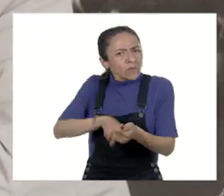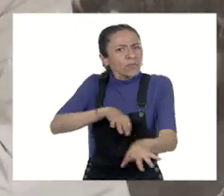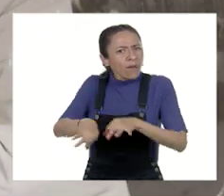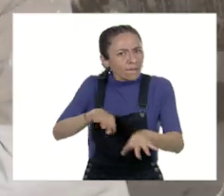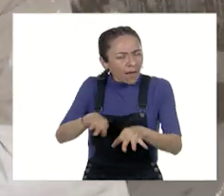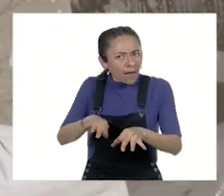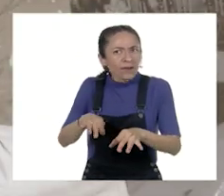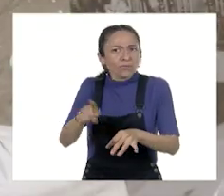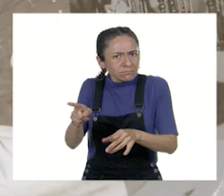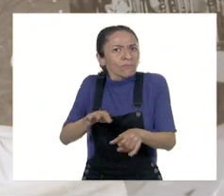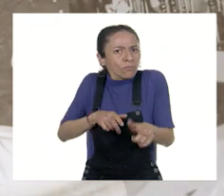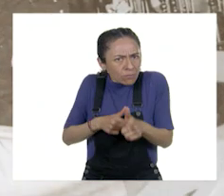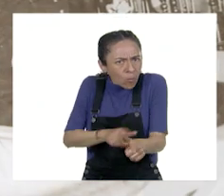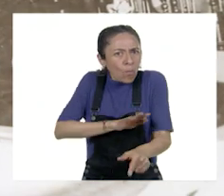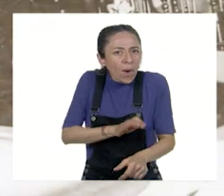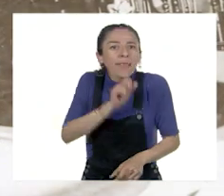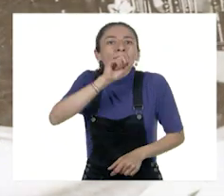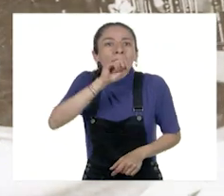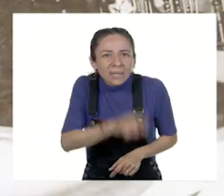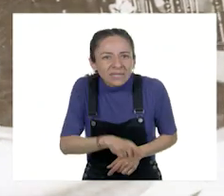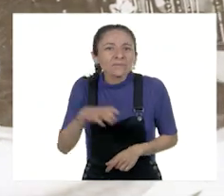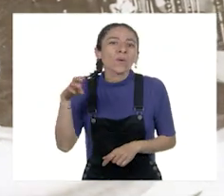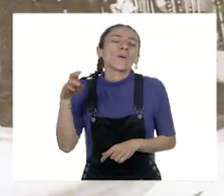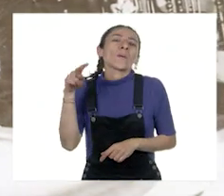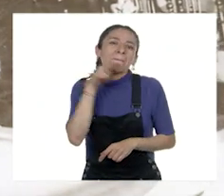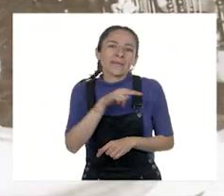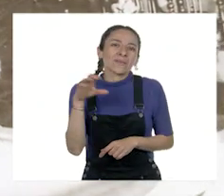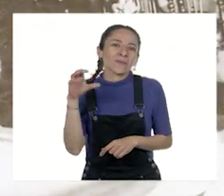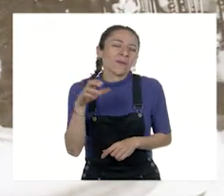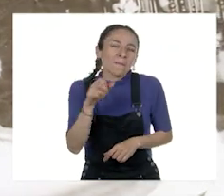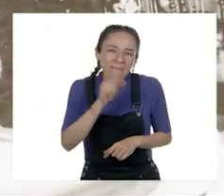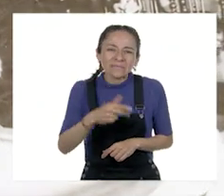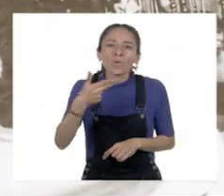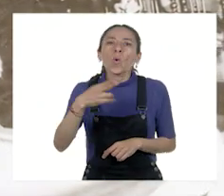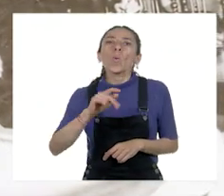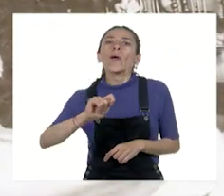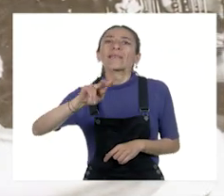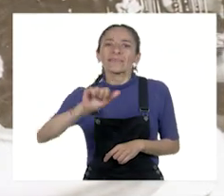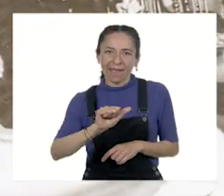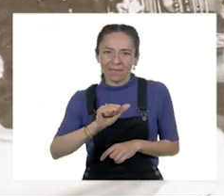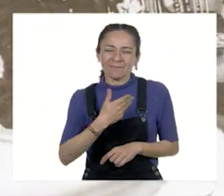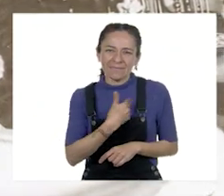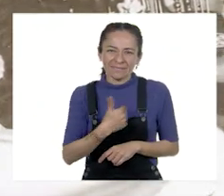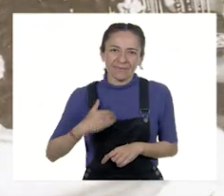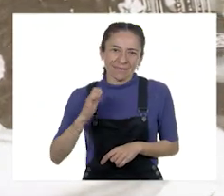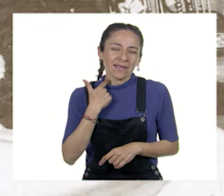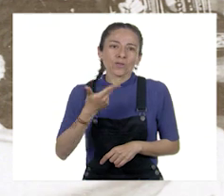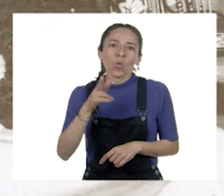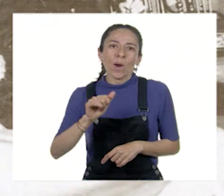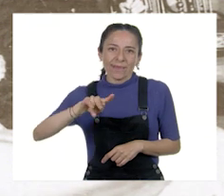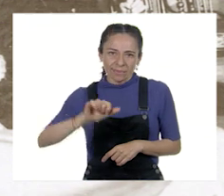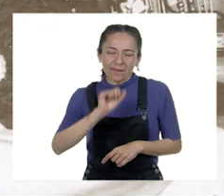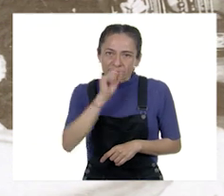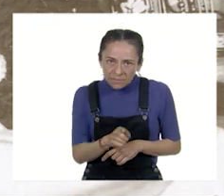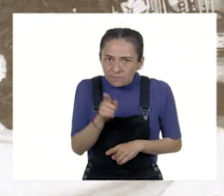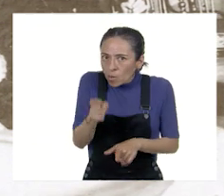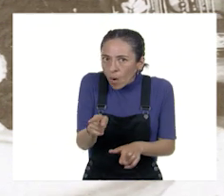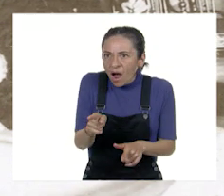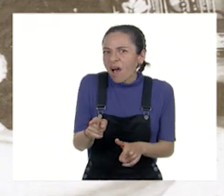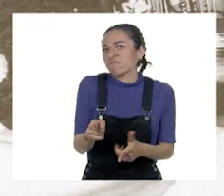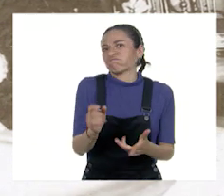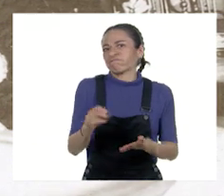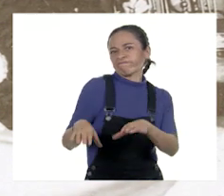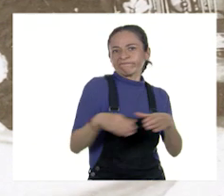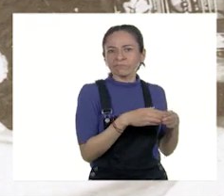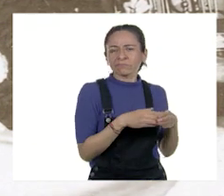de Victoriano Huerta, ya que él les había dado instrucciones para que continuaran con estos puestos y organizaran la oposición desde